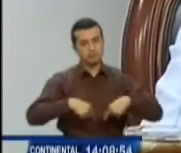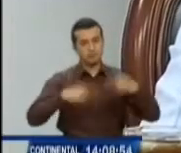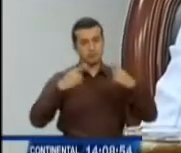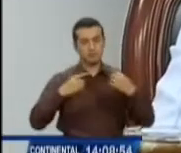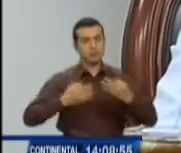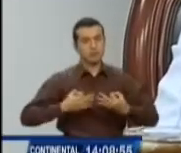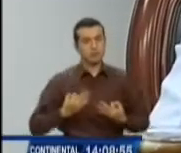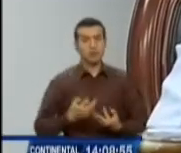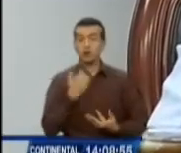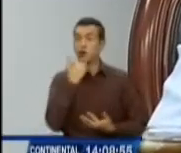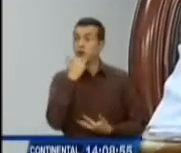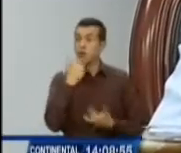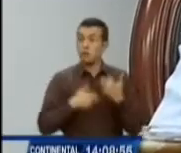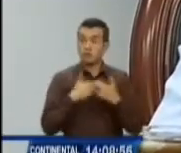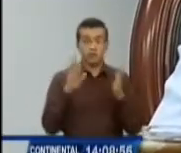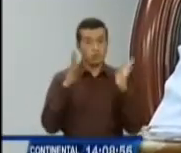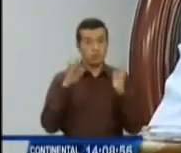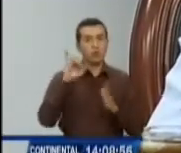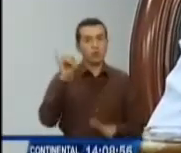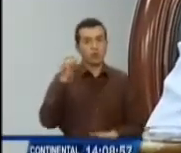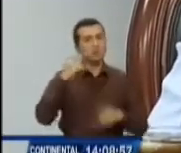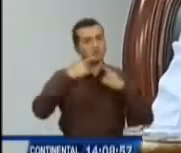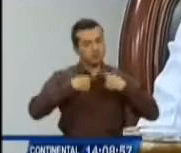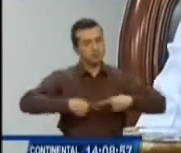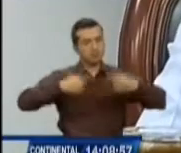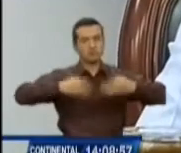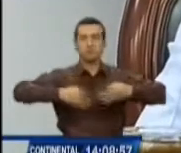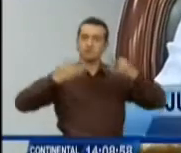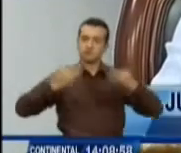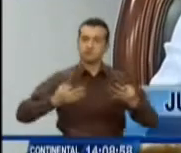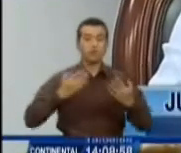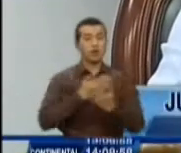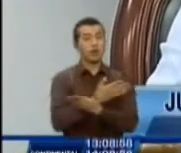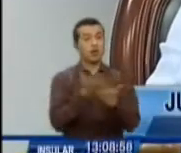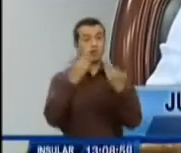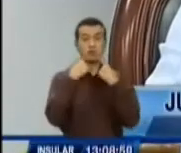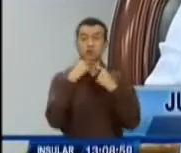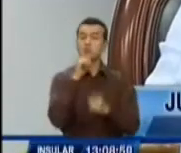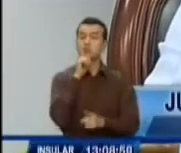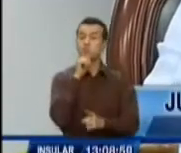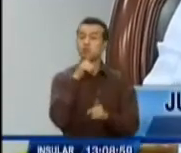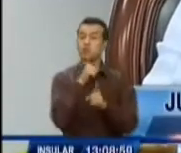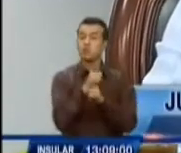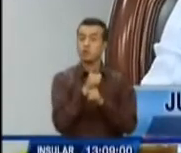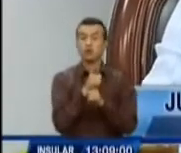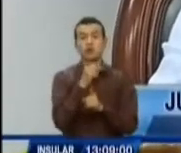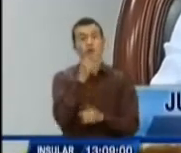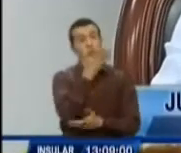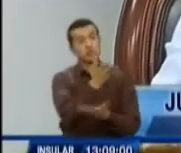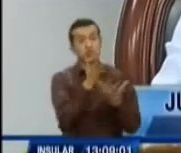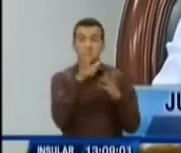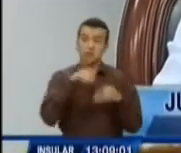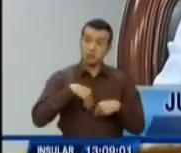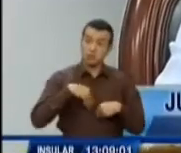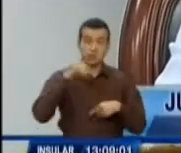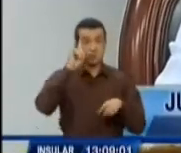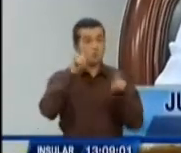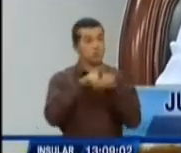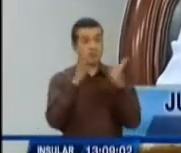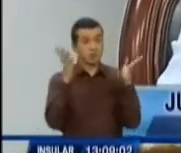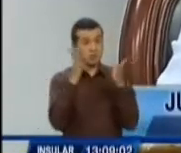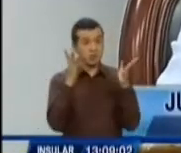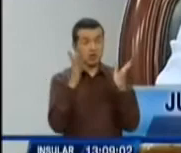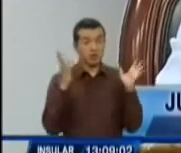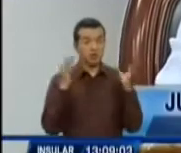recibimos objeciones, el jueves proclamamos resultados. A esa proclamación de resultados se podría impugnar o apelar. Si no se impugna